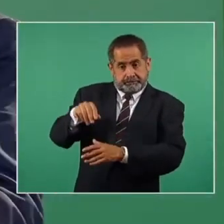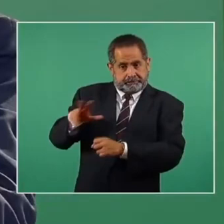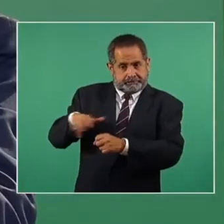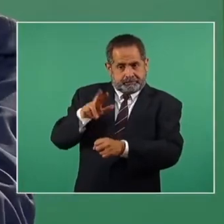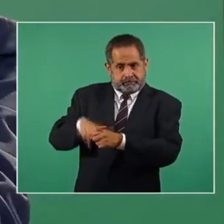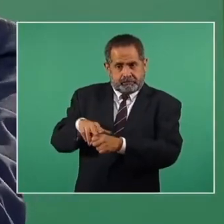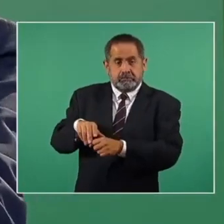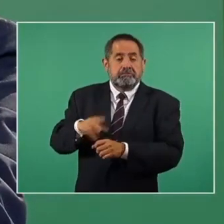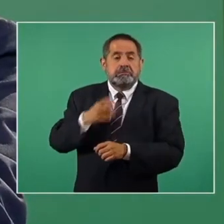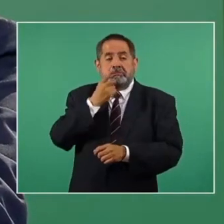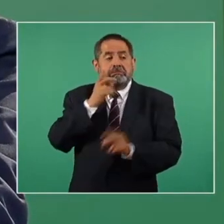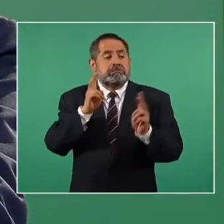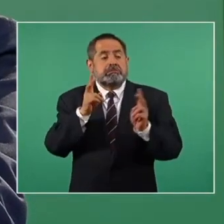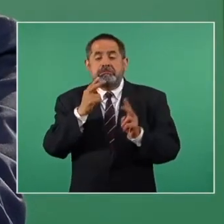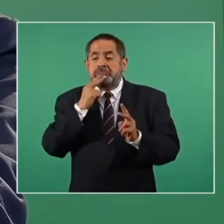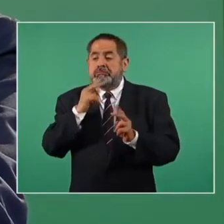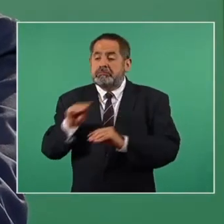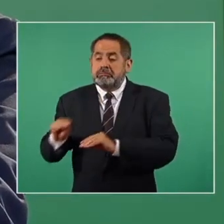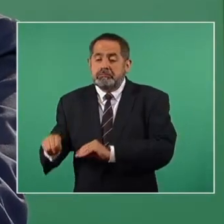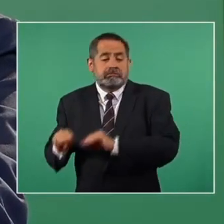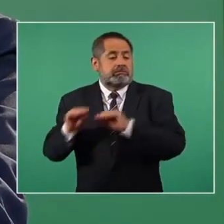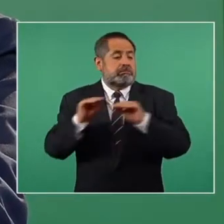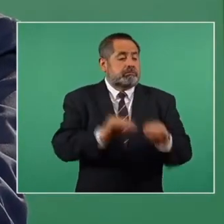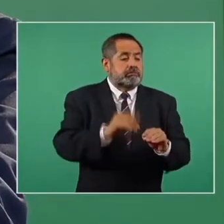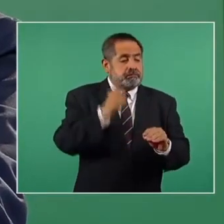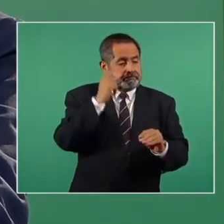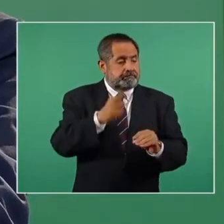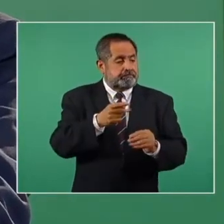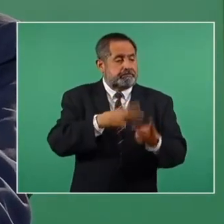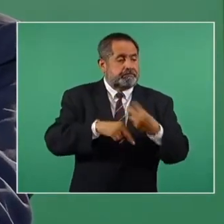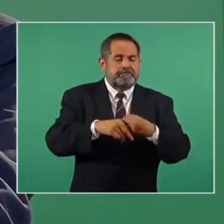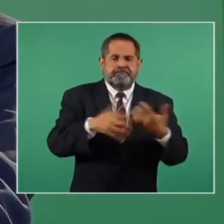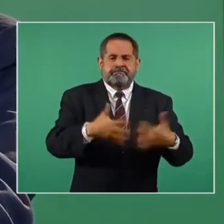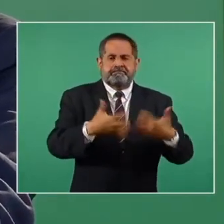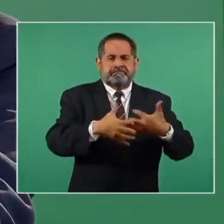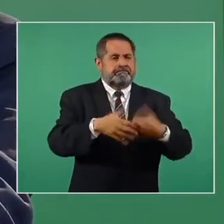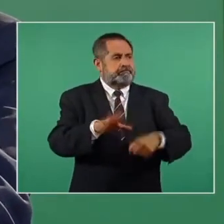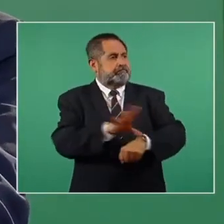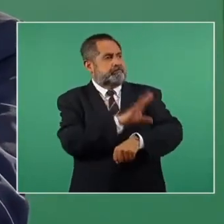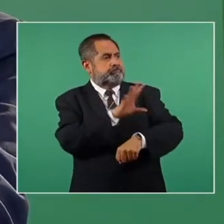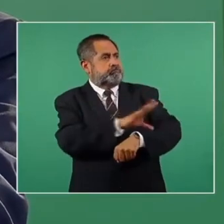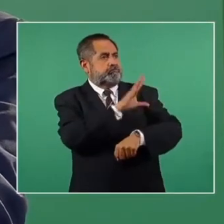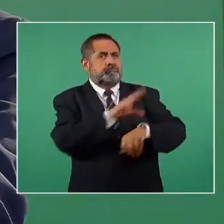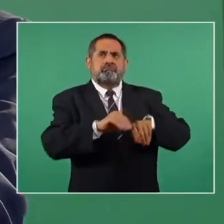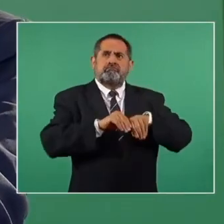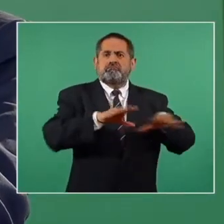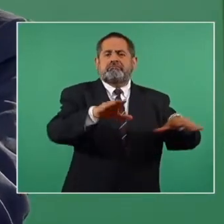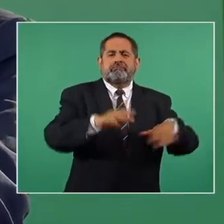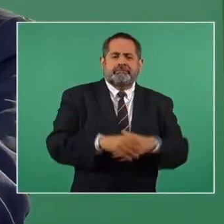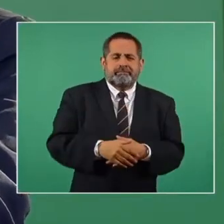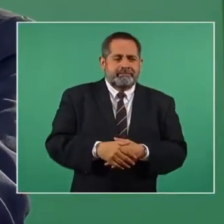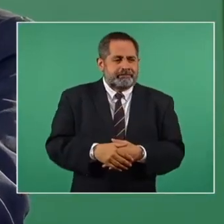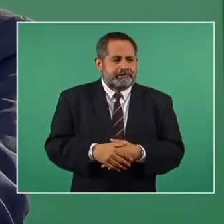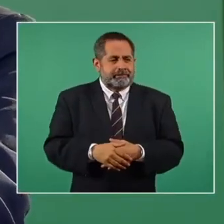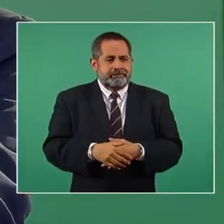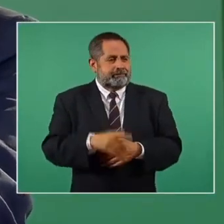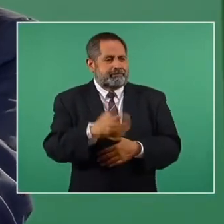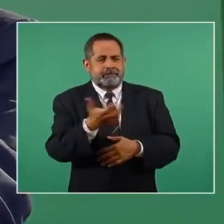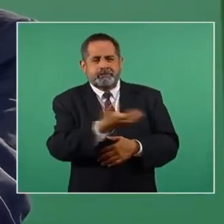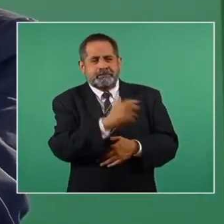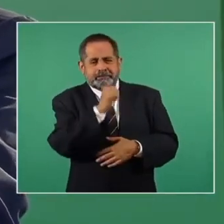plantas termoeléctricas que si van a abastecer con ese gas nos hicieron las plantas